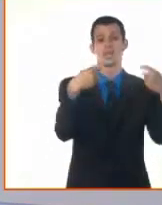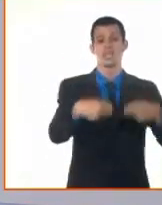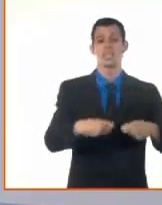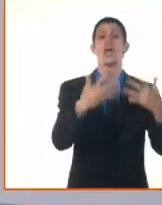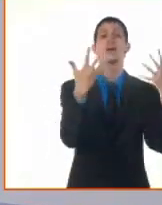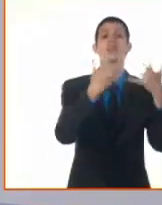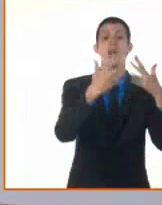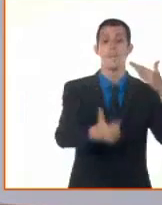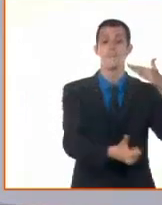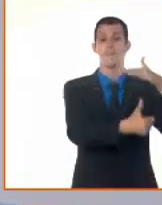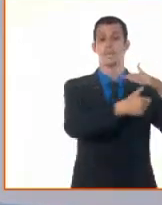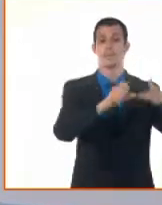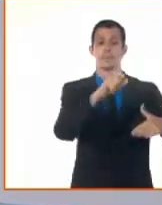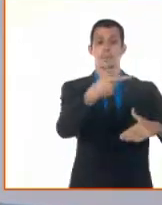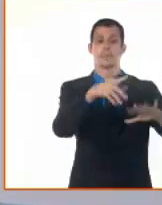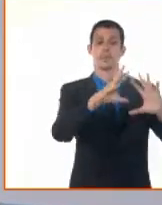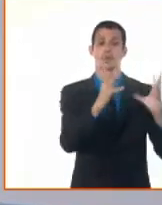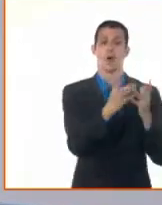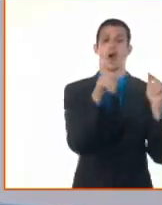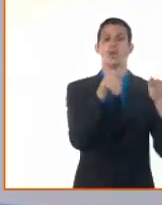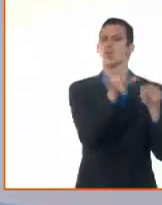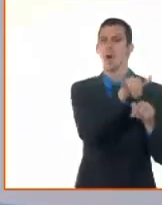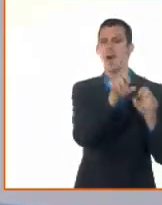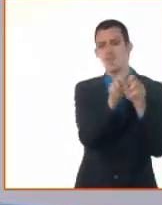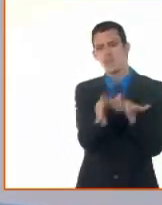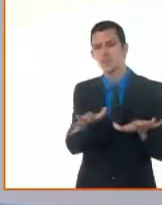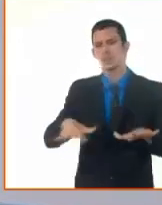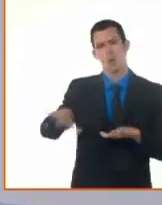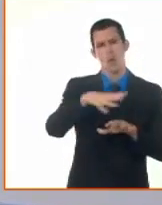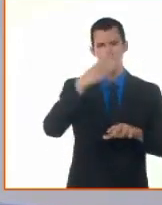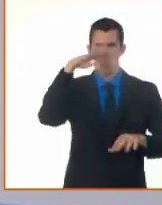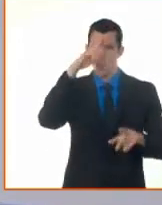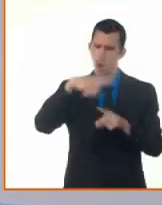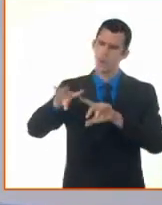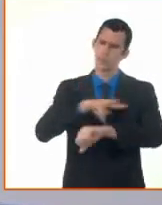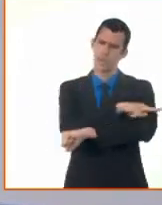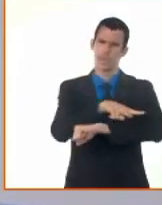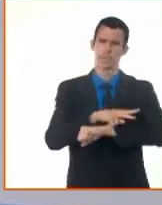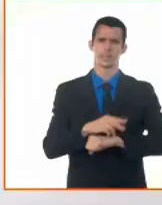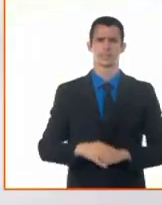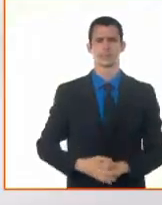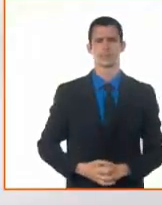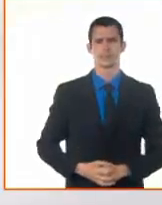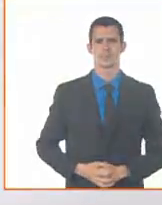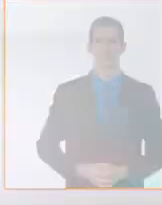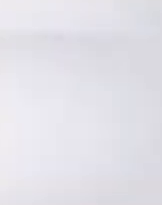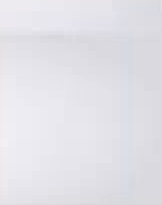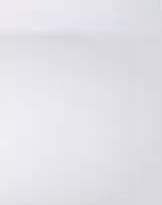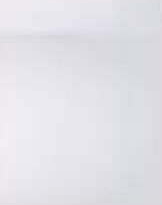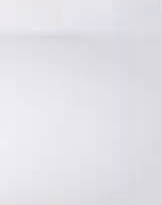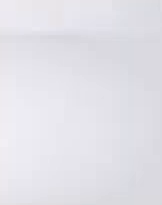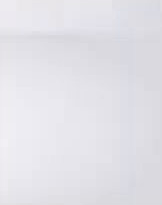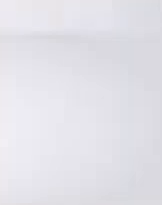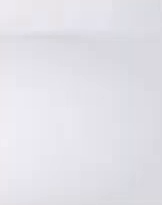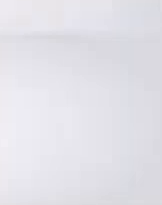eso comparto esta información con ustedes termino la esquina y regreso a la mesa